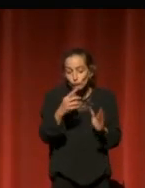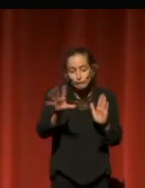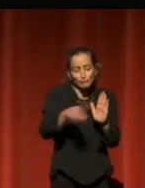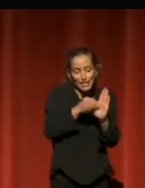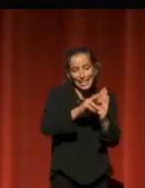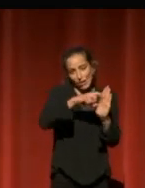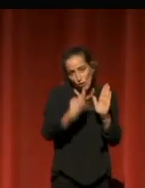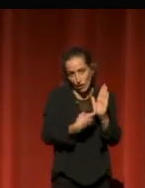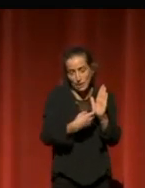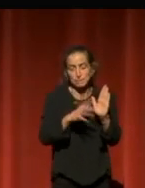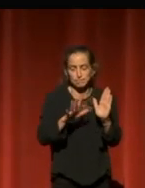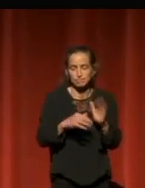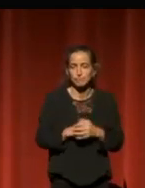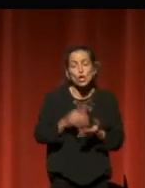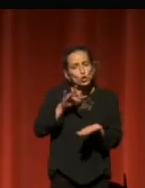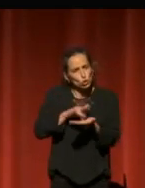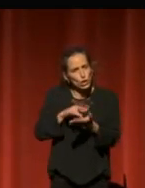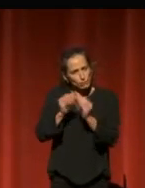recoger ese